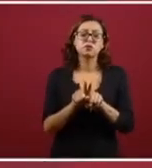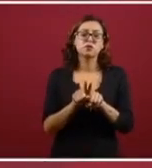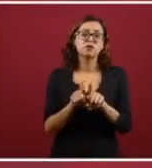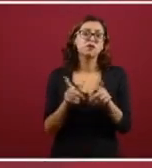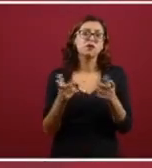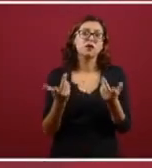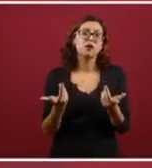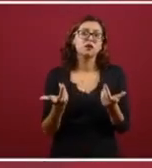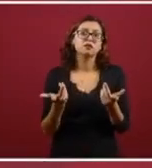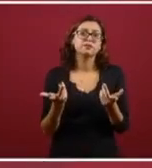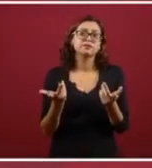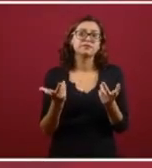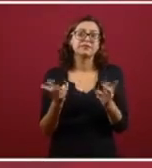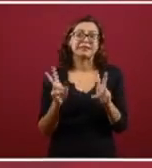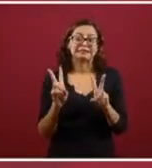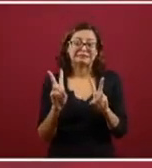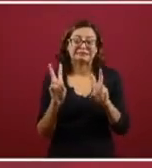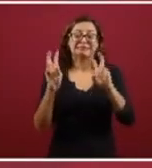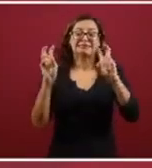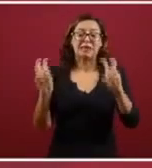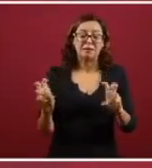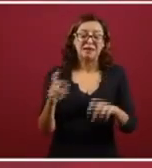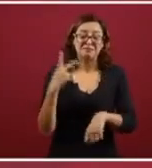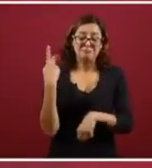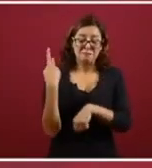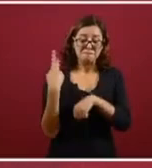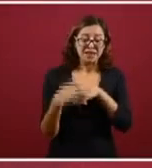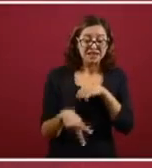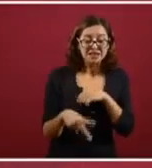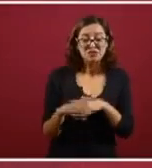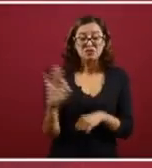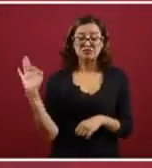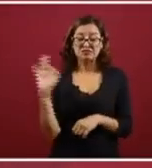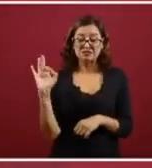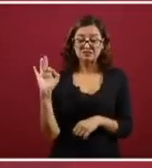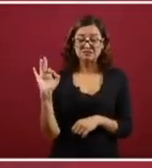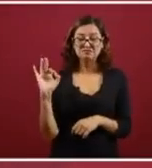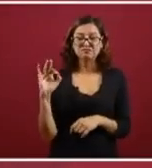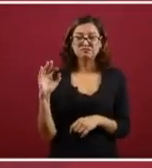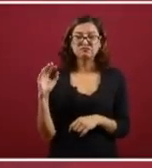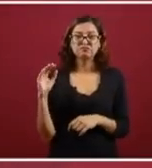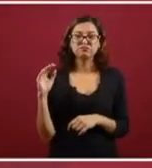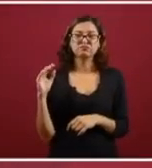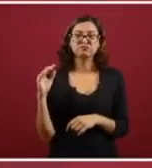el riesgo, la amenaza de